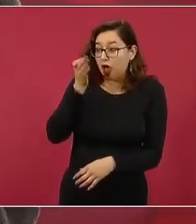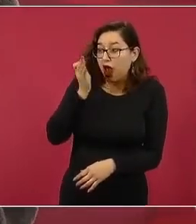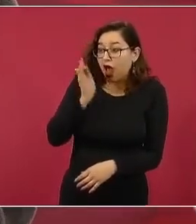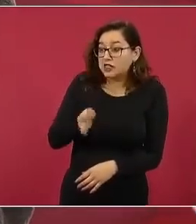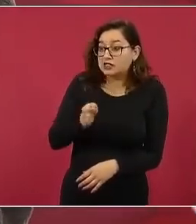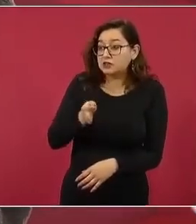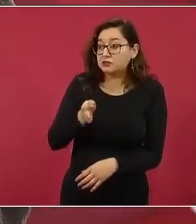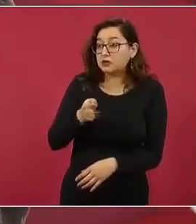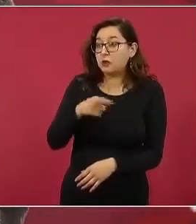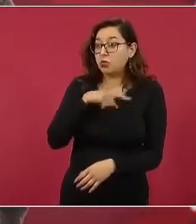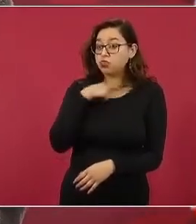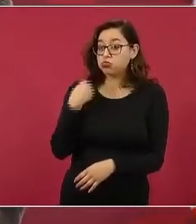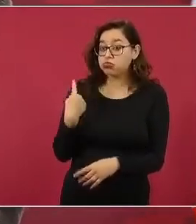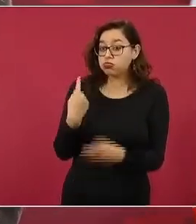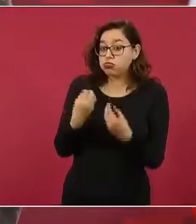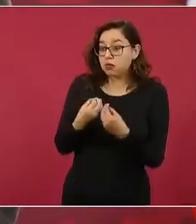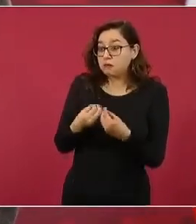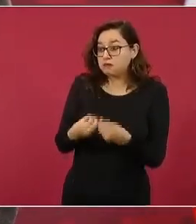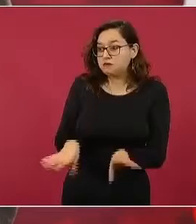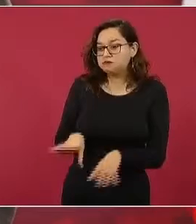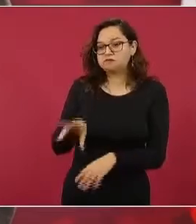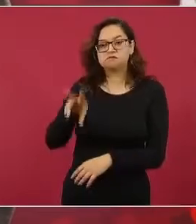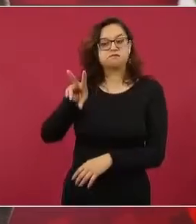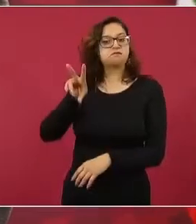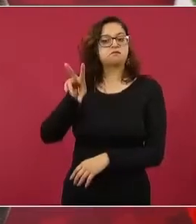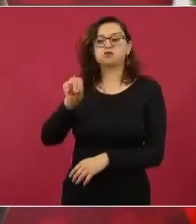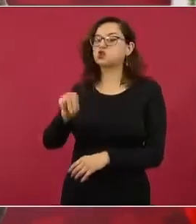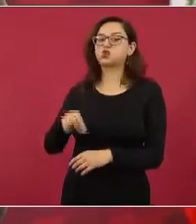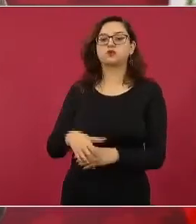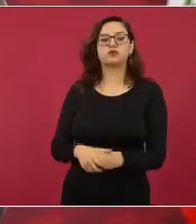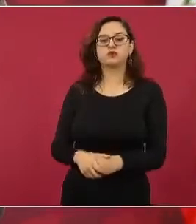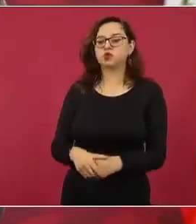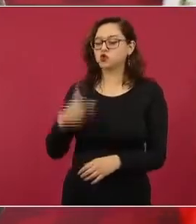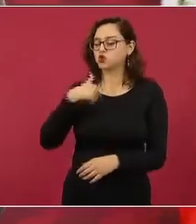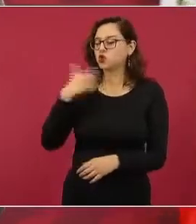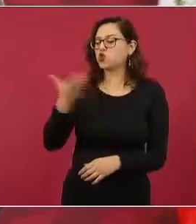iniciando, sobre todo para los jóvenes